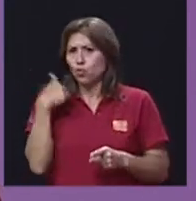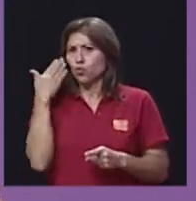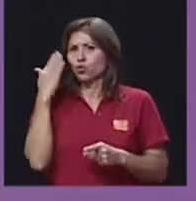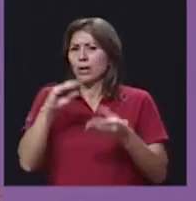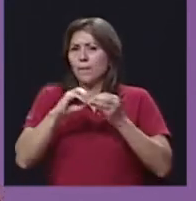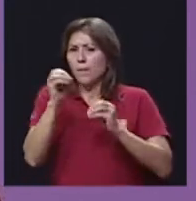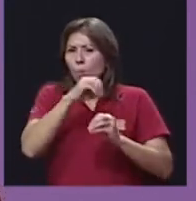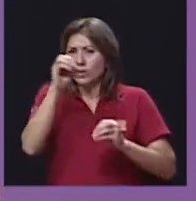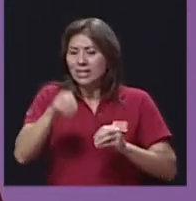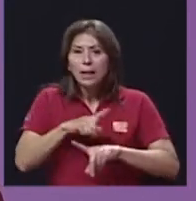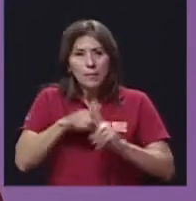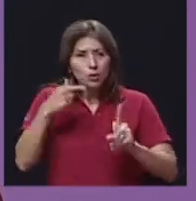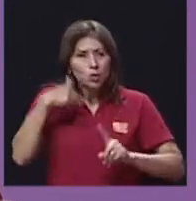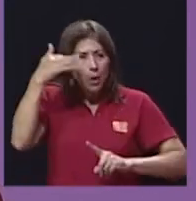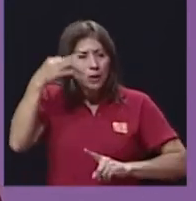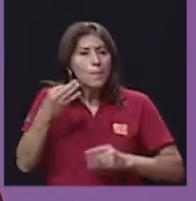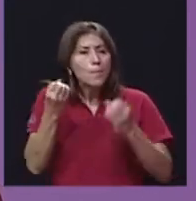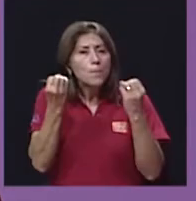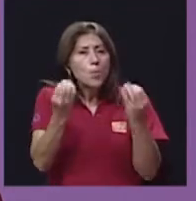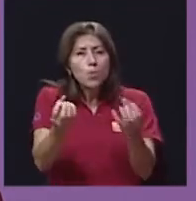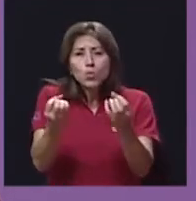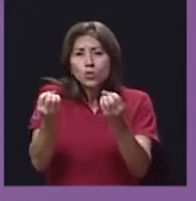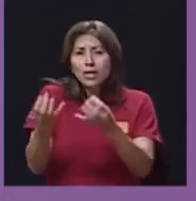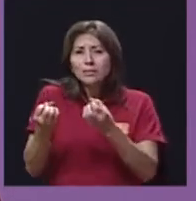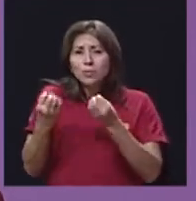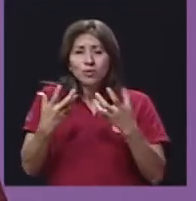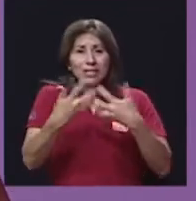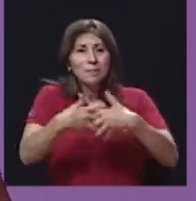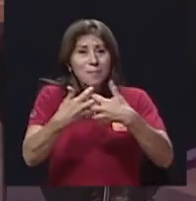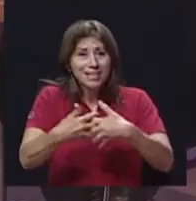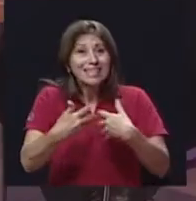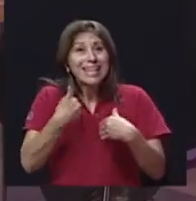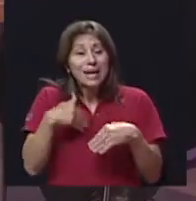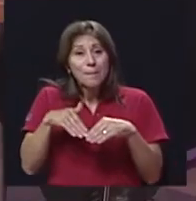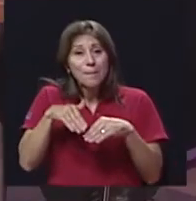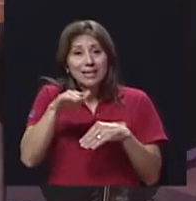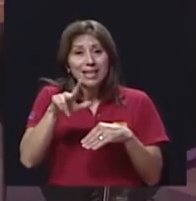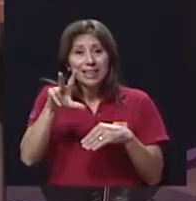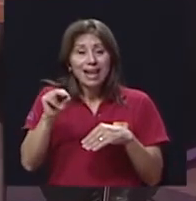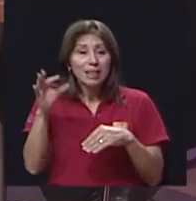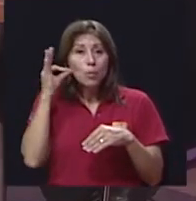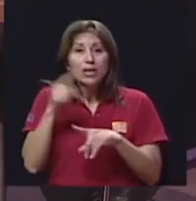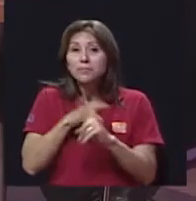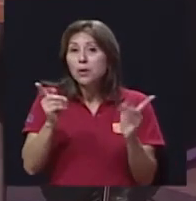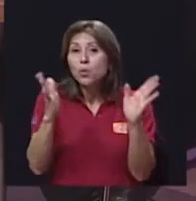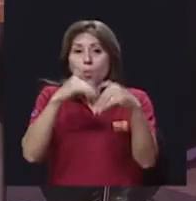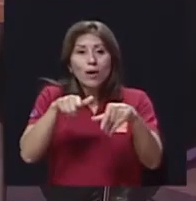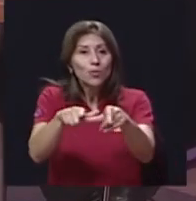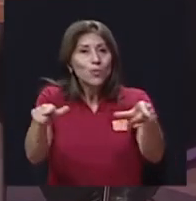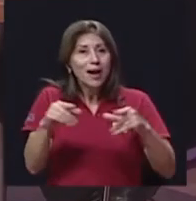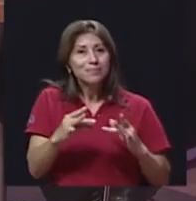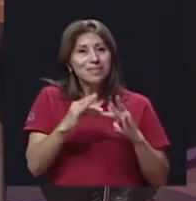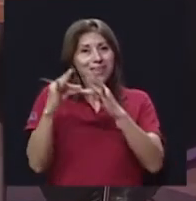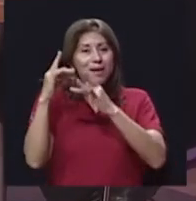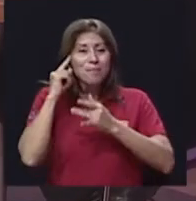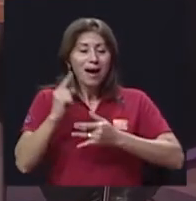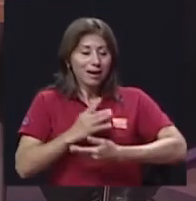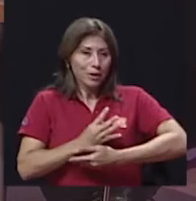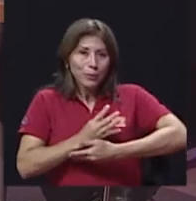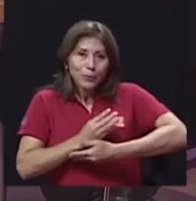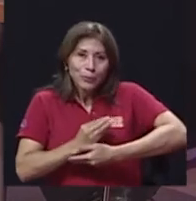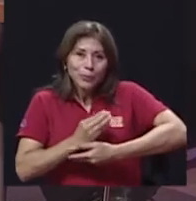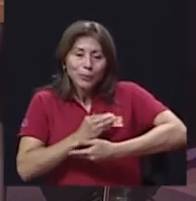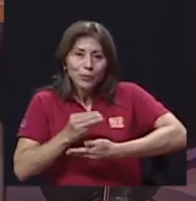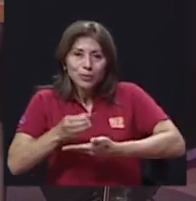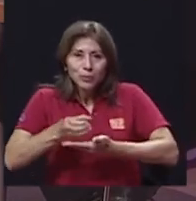estoy segura que hay muchas muchas que son de más de 30 y no diría ni en esos esos lugares porque no es ni siquiera una de las cosas